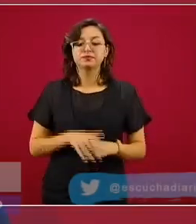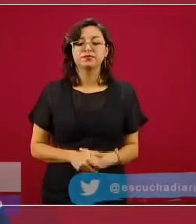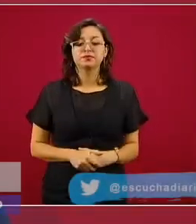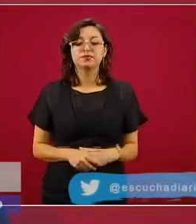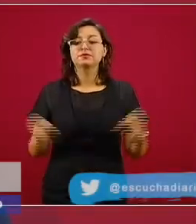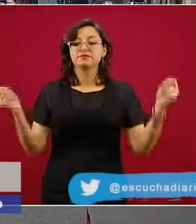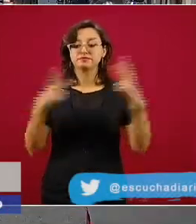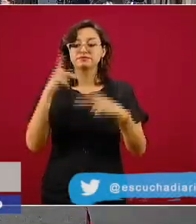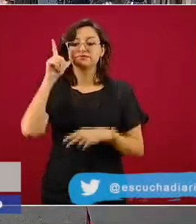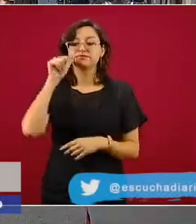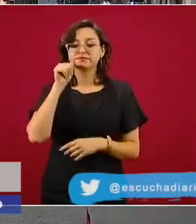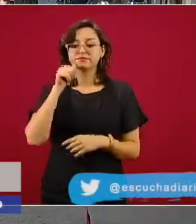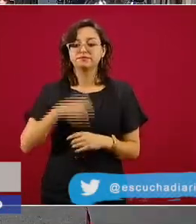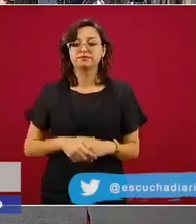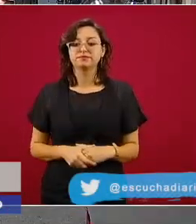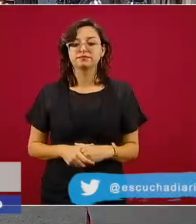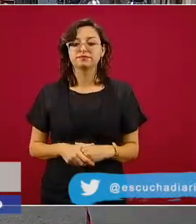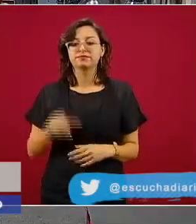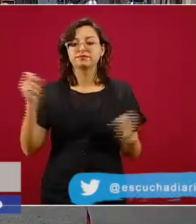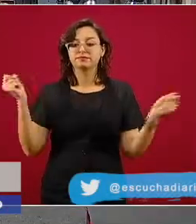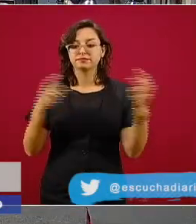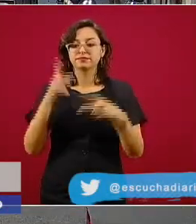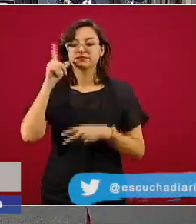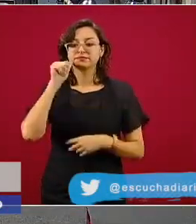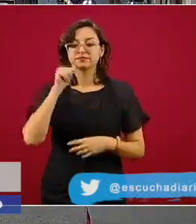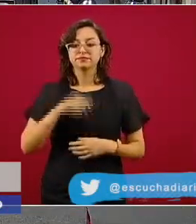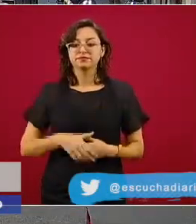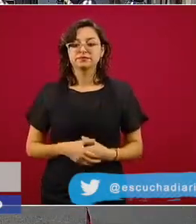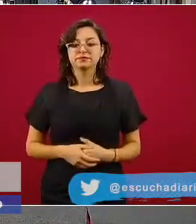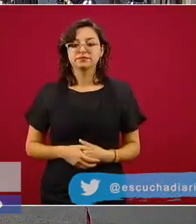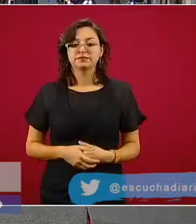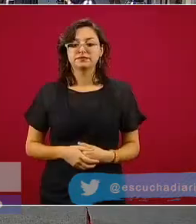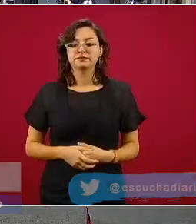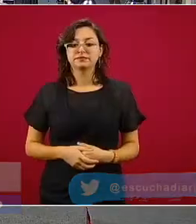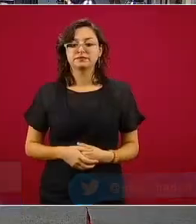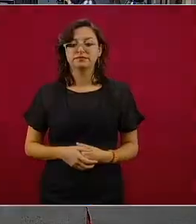Bueno, nos vemos mañana. Nos vemos mañana.